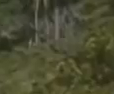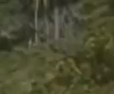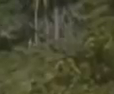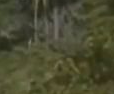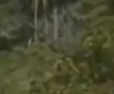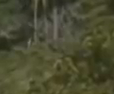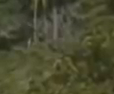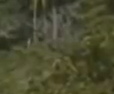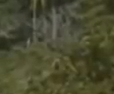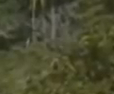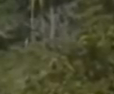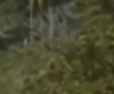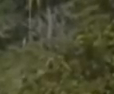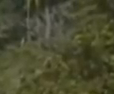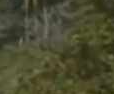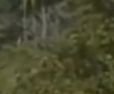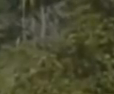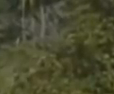bienaventuranza.